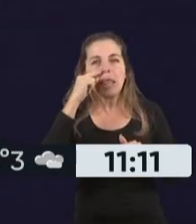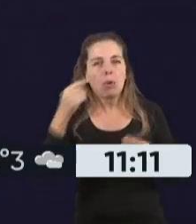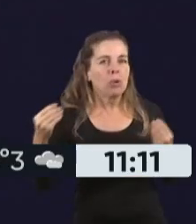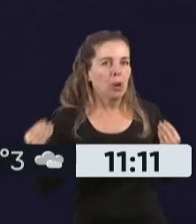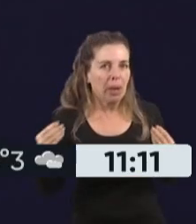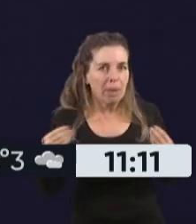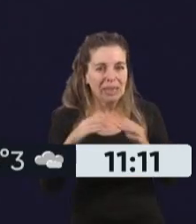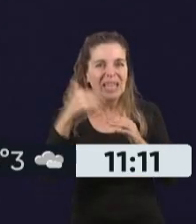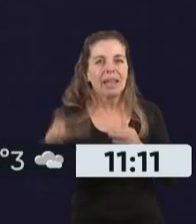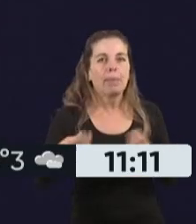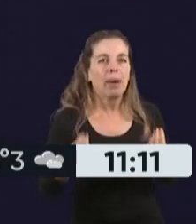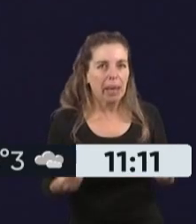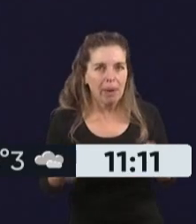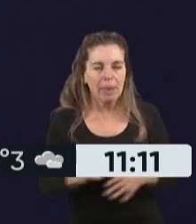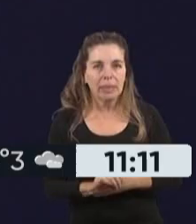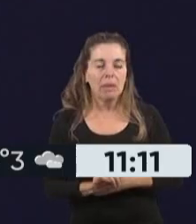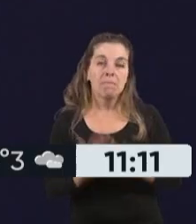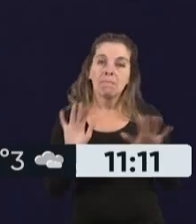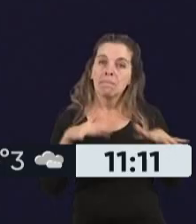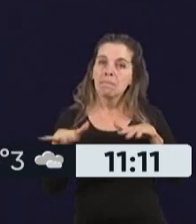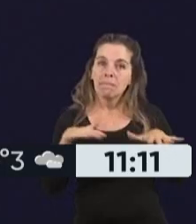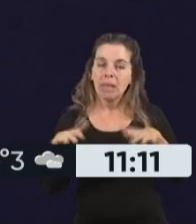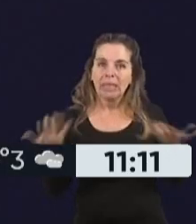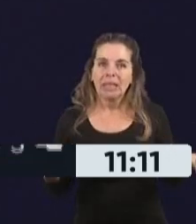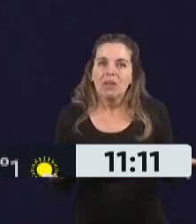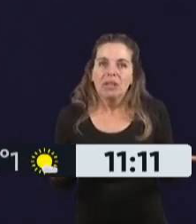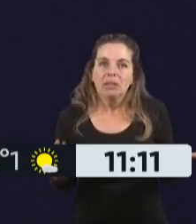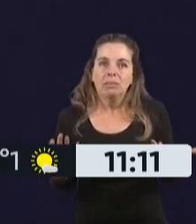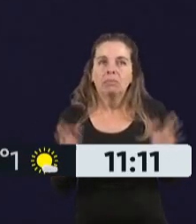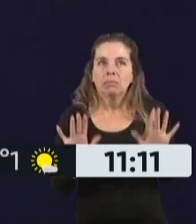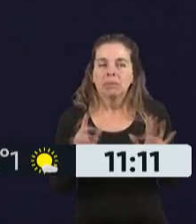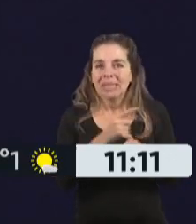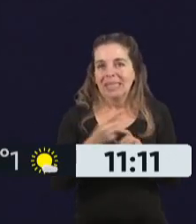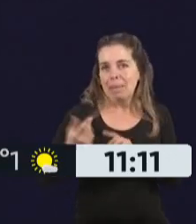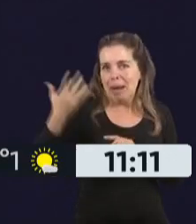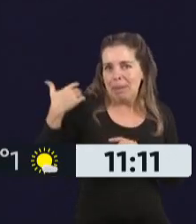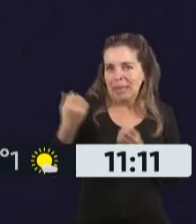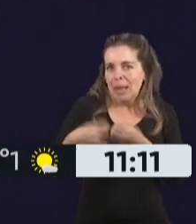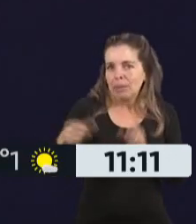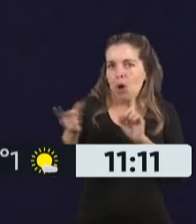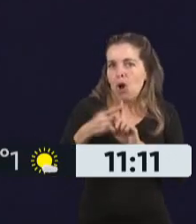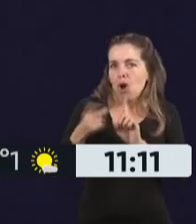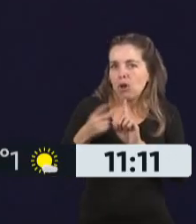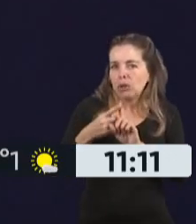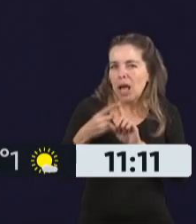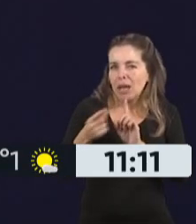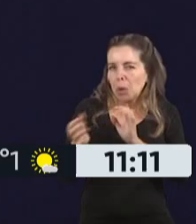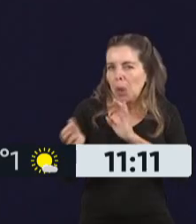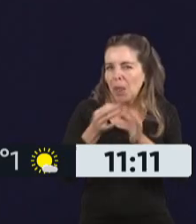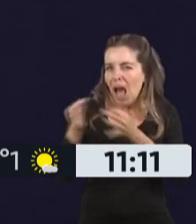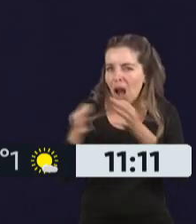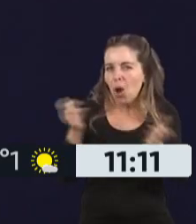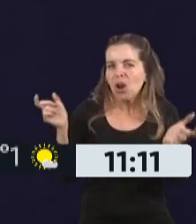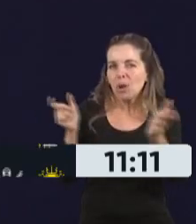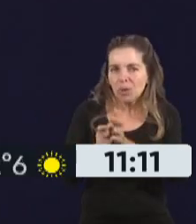que todavía se están, por supuesto, las conversaciones se iniciaron la semana pasada, entiendo, sí, creo que a principios de